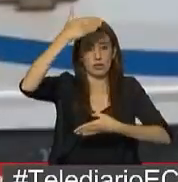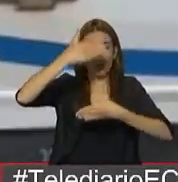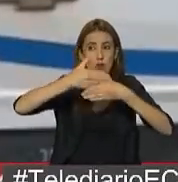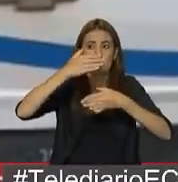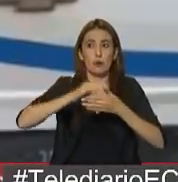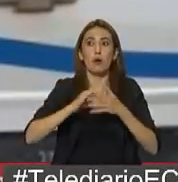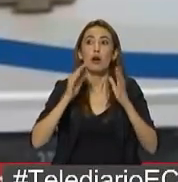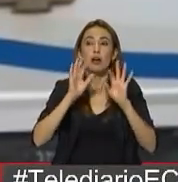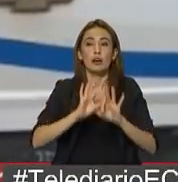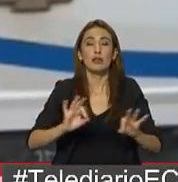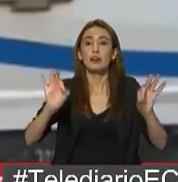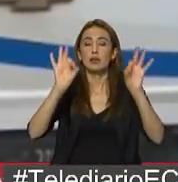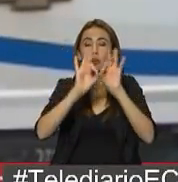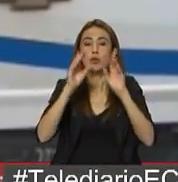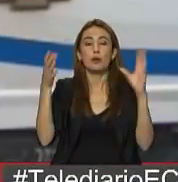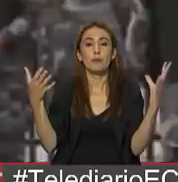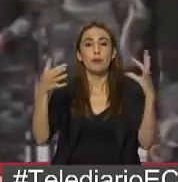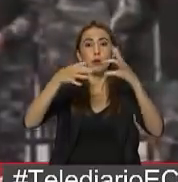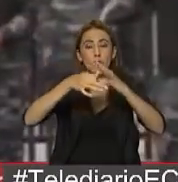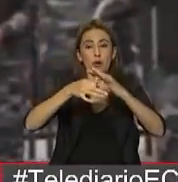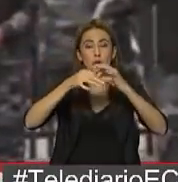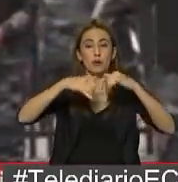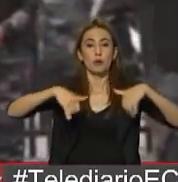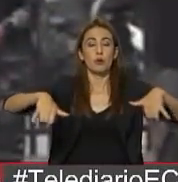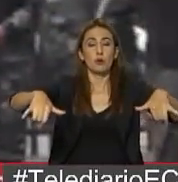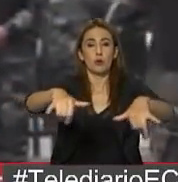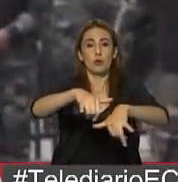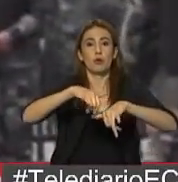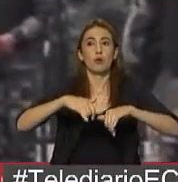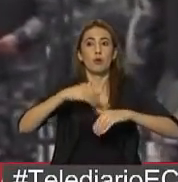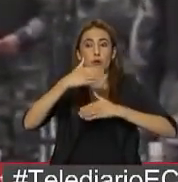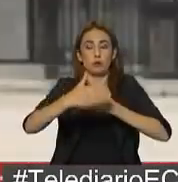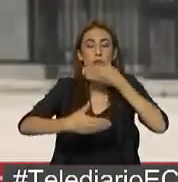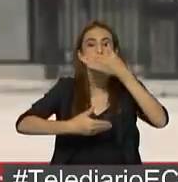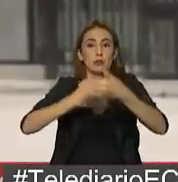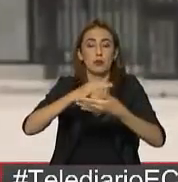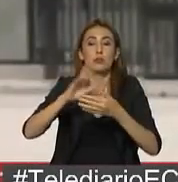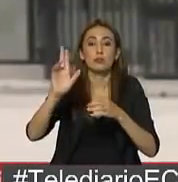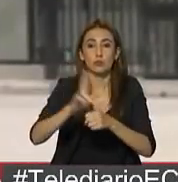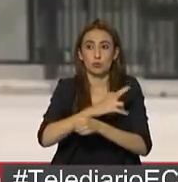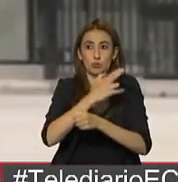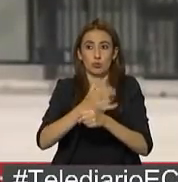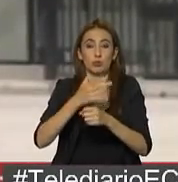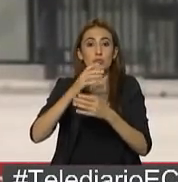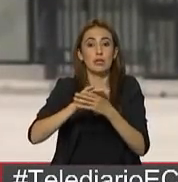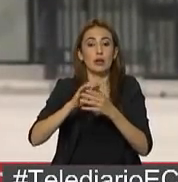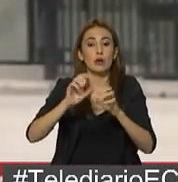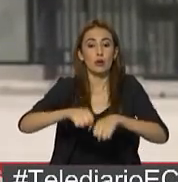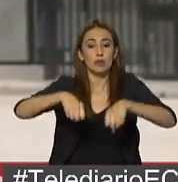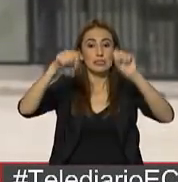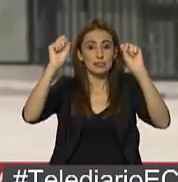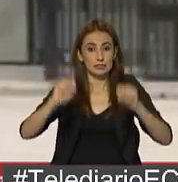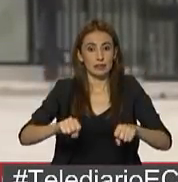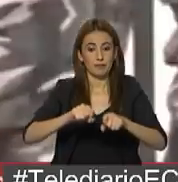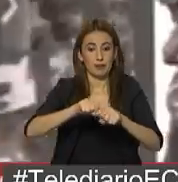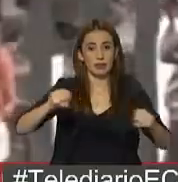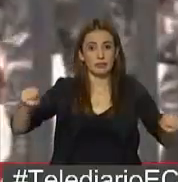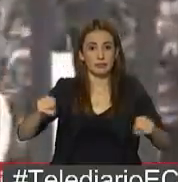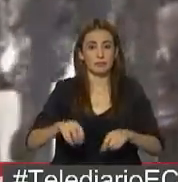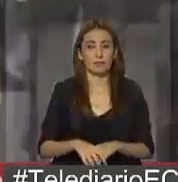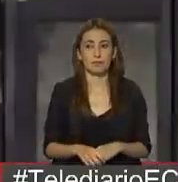denominado Samaritano, que colinda con un terreno baldío, y para descender usaron varias sábanas atadas en forma de cuerda.